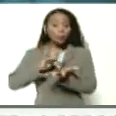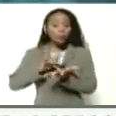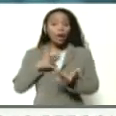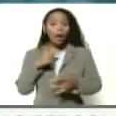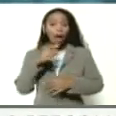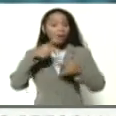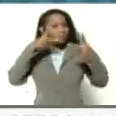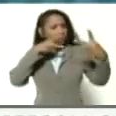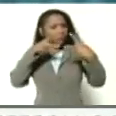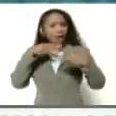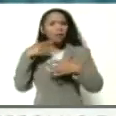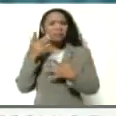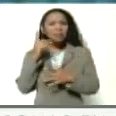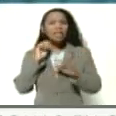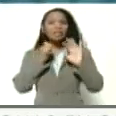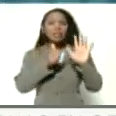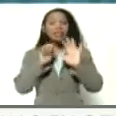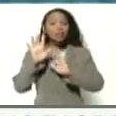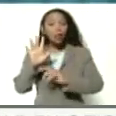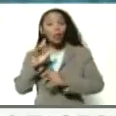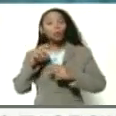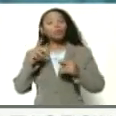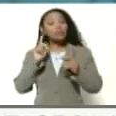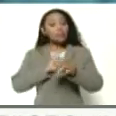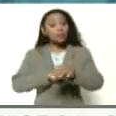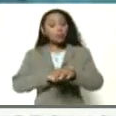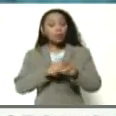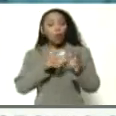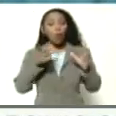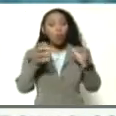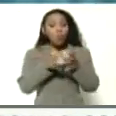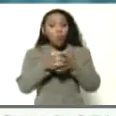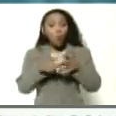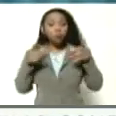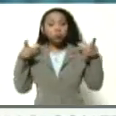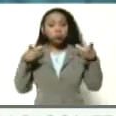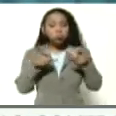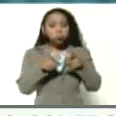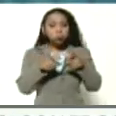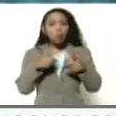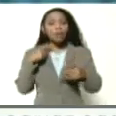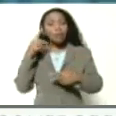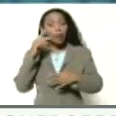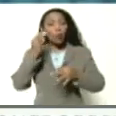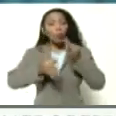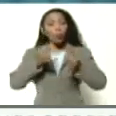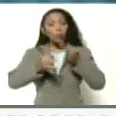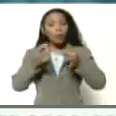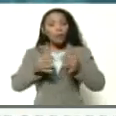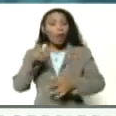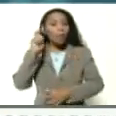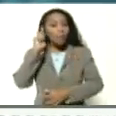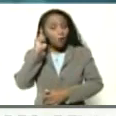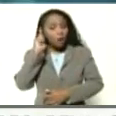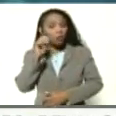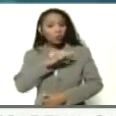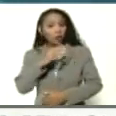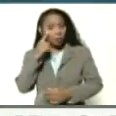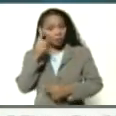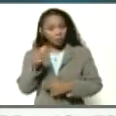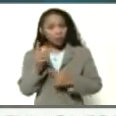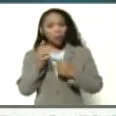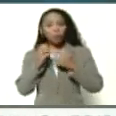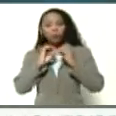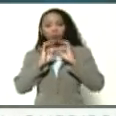videoconferencia. Esto a propósito del 65 periodo virtual de sesiones de la Comisión de la Condición Jurídica y Social de la Mujer. Reponemos para ustedes las declaraciones